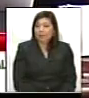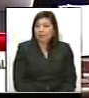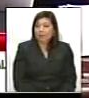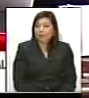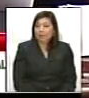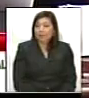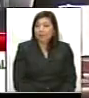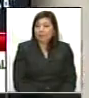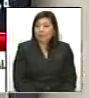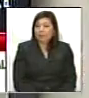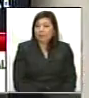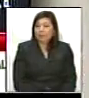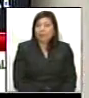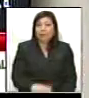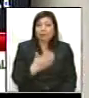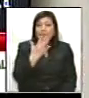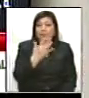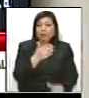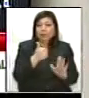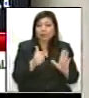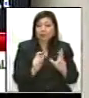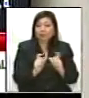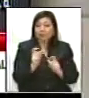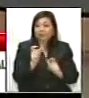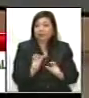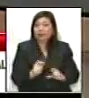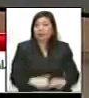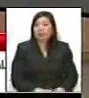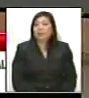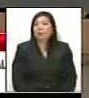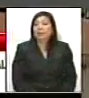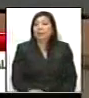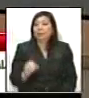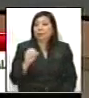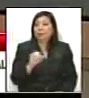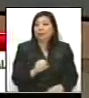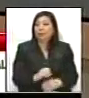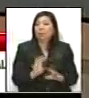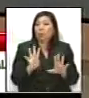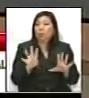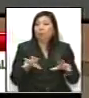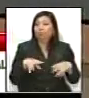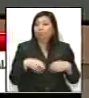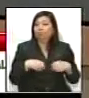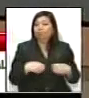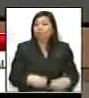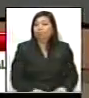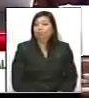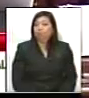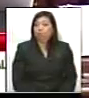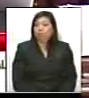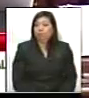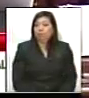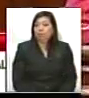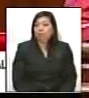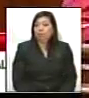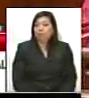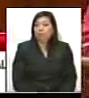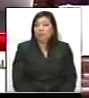han votado a favor 56 señores congresistas 0 en contra 9 abstenciones más grave